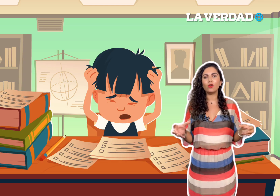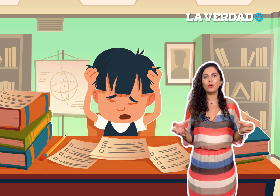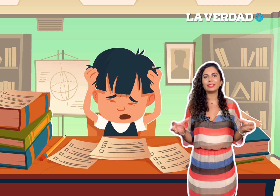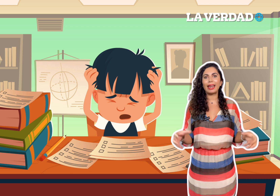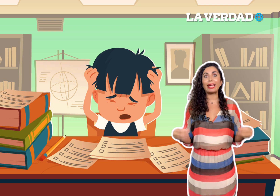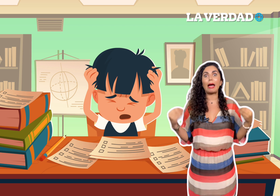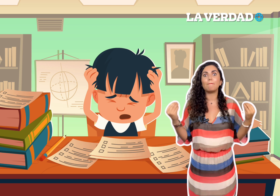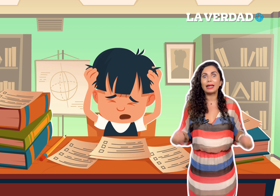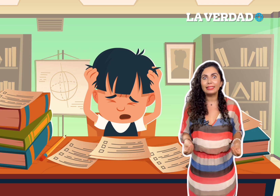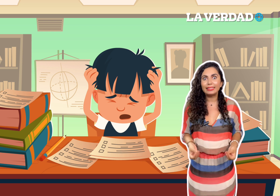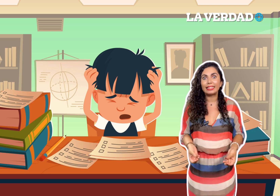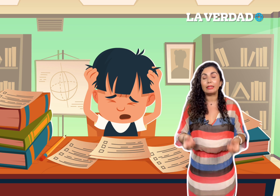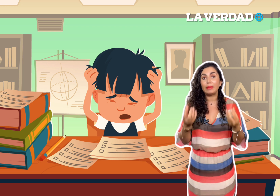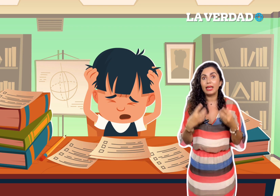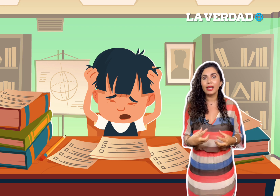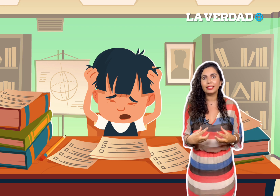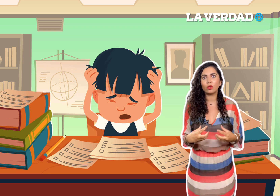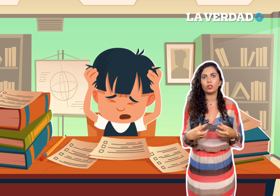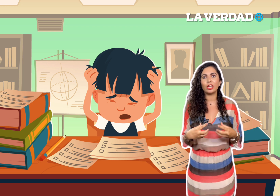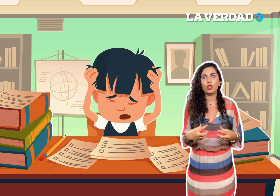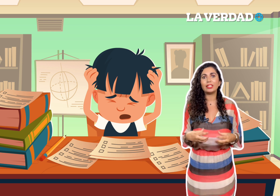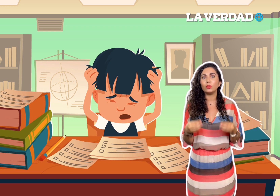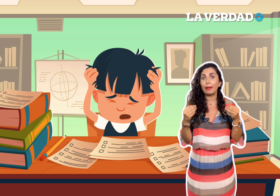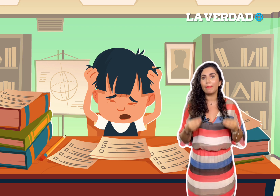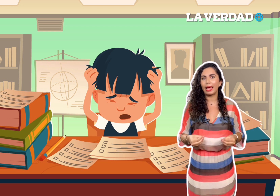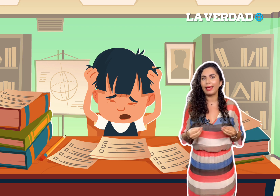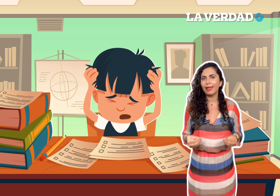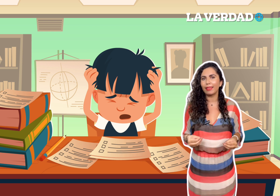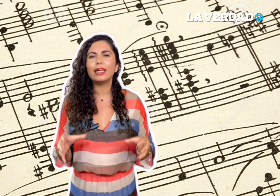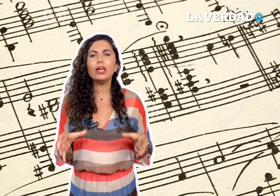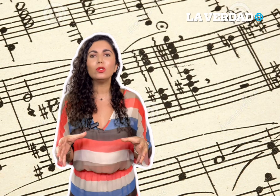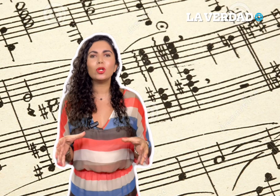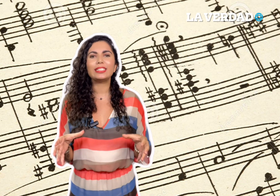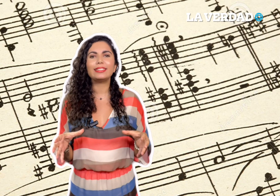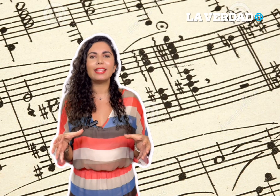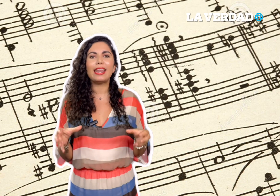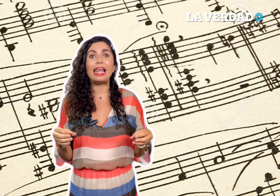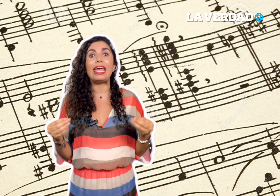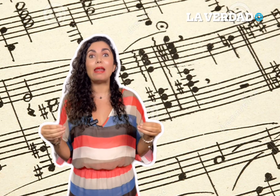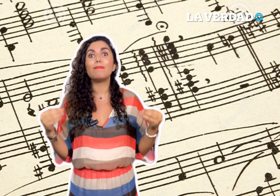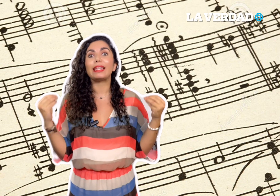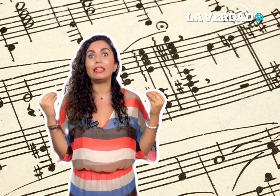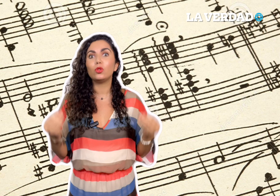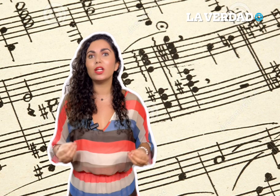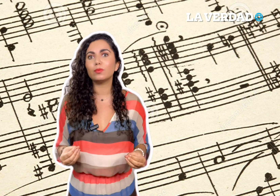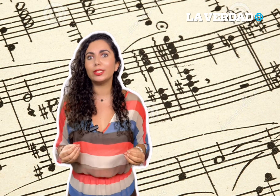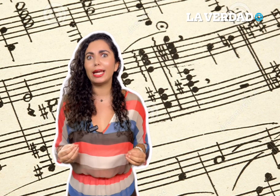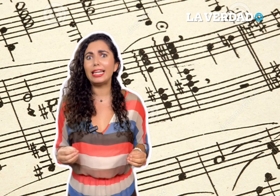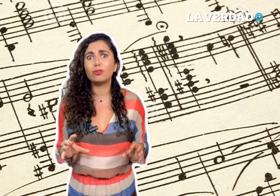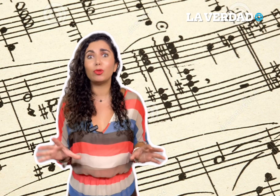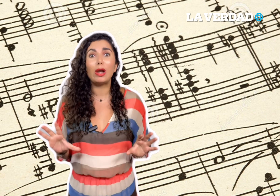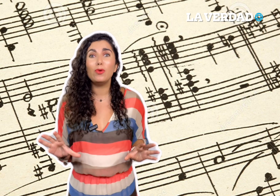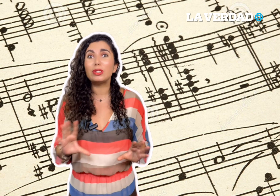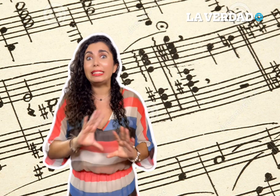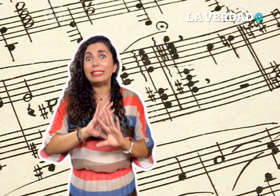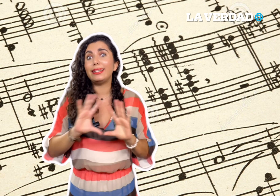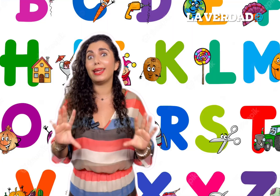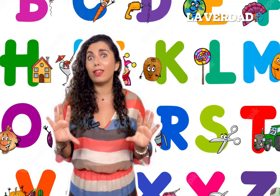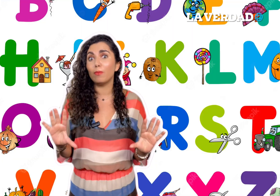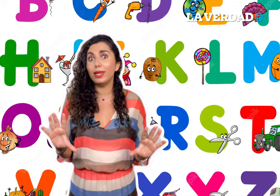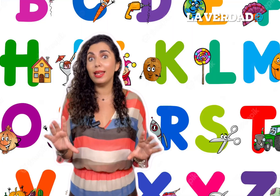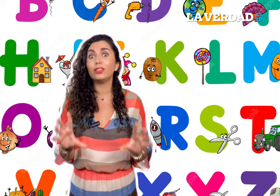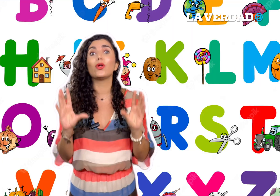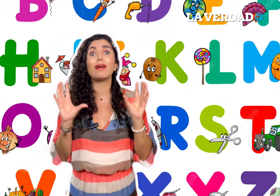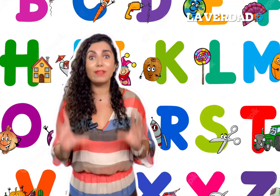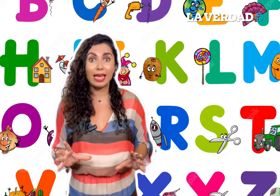de si los alumnos serán capaces de asimilar este contenido a su temprana edad, ya que incluso los enseñan a leer partituras musicales cuando algunos ni